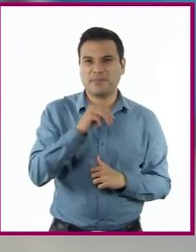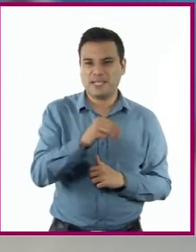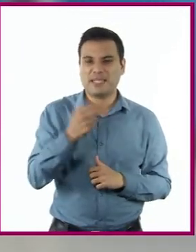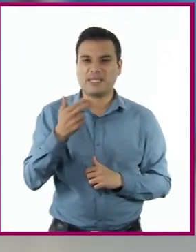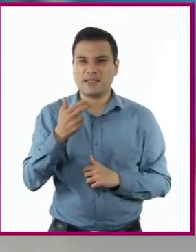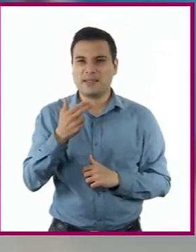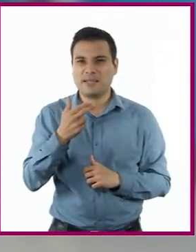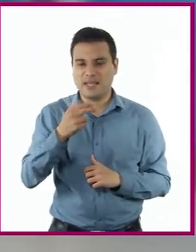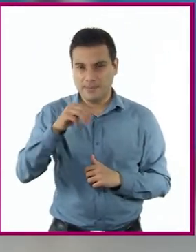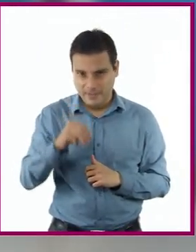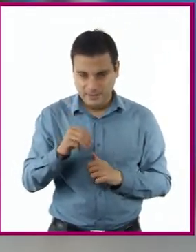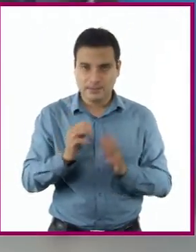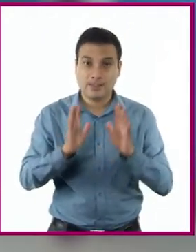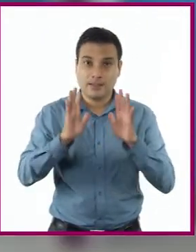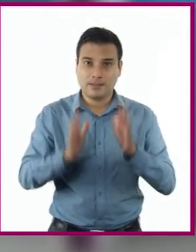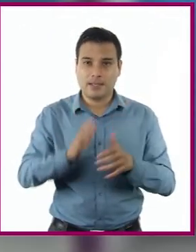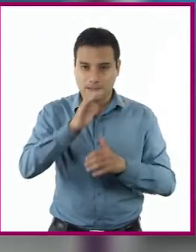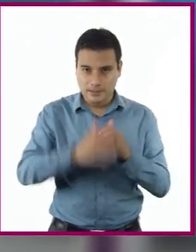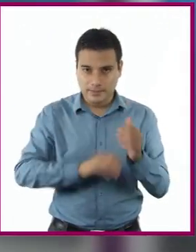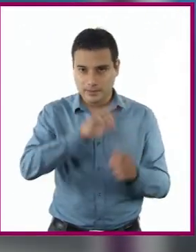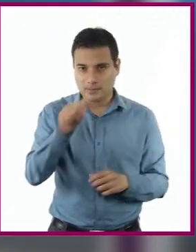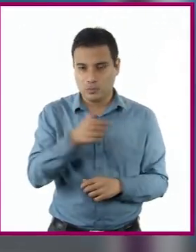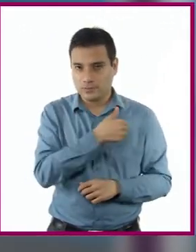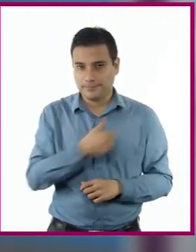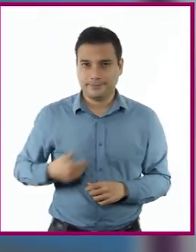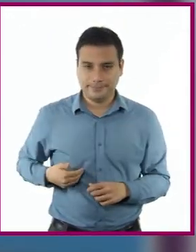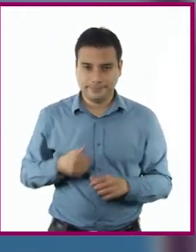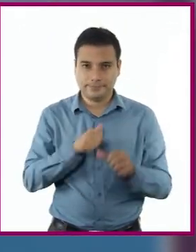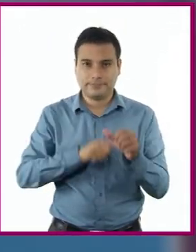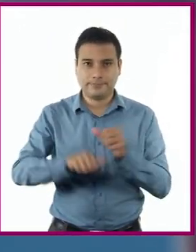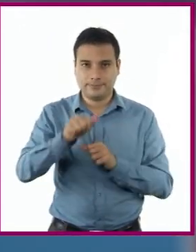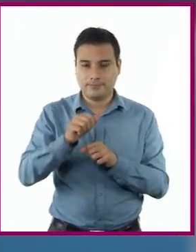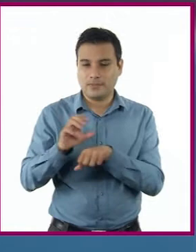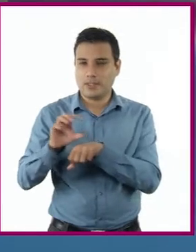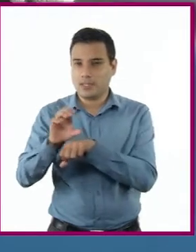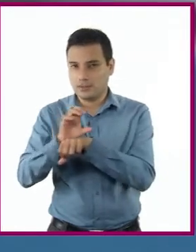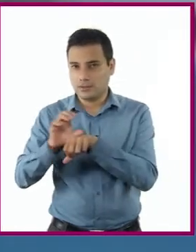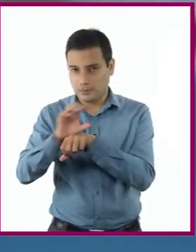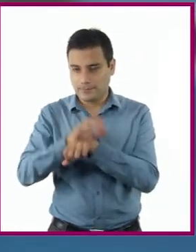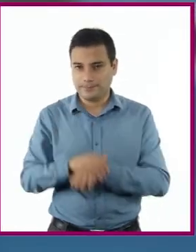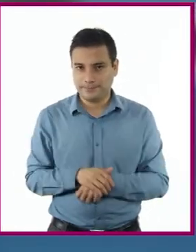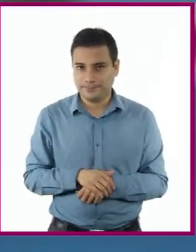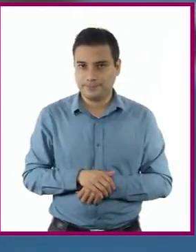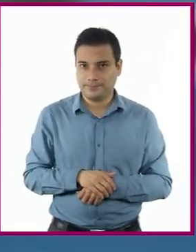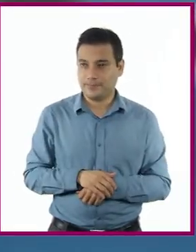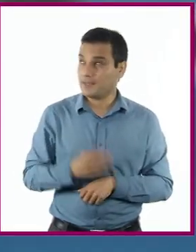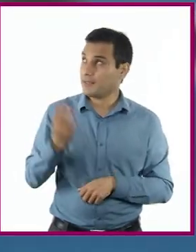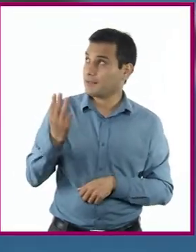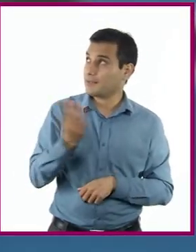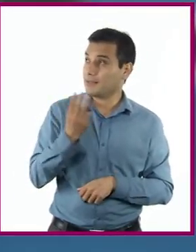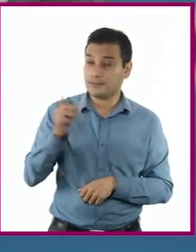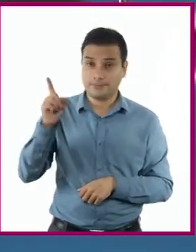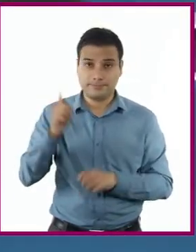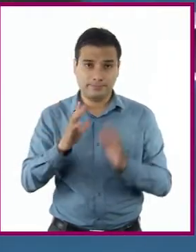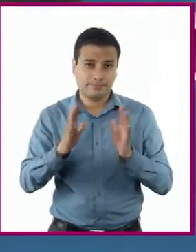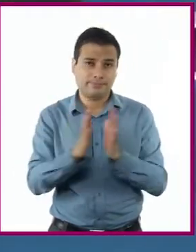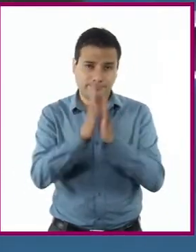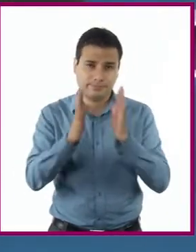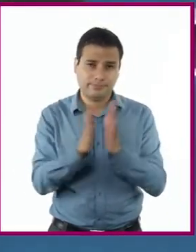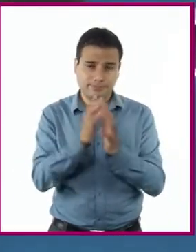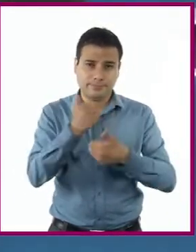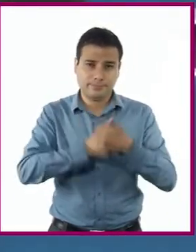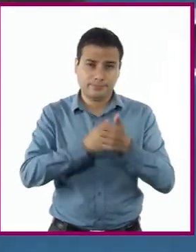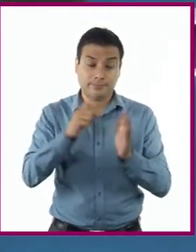fue Carlos Salinas de Gortari. Este se enfrentó a Manuel J. Cloutier y a Cuauhtémoc Cárdenas. Las elecciones